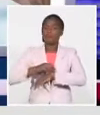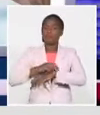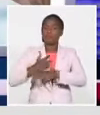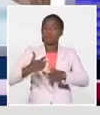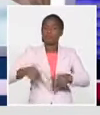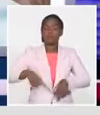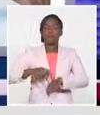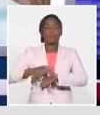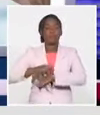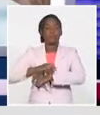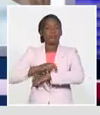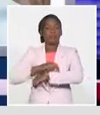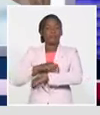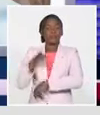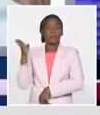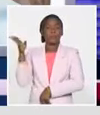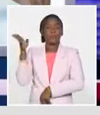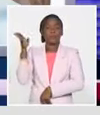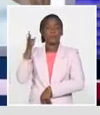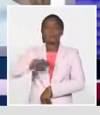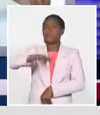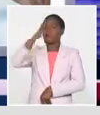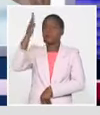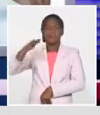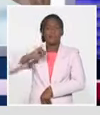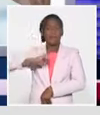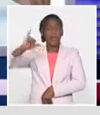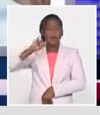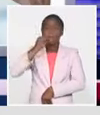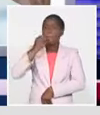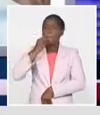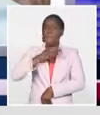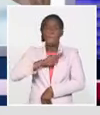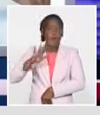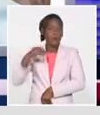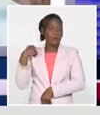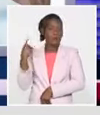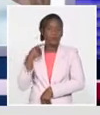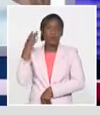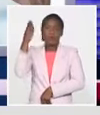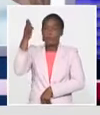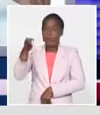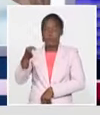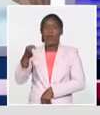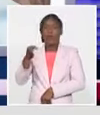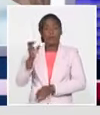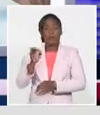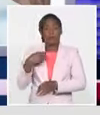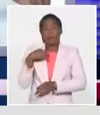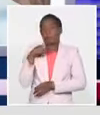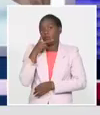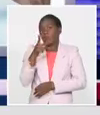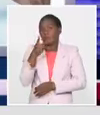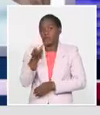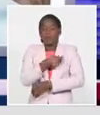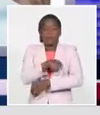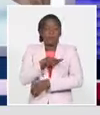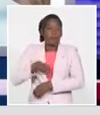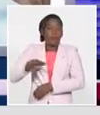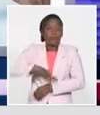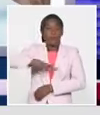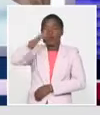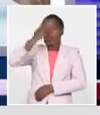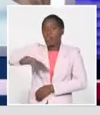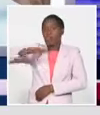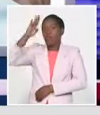de 2 a 8 grados, que eso es perfectamente posible. Podemos llevar la vacuna hasta el último rincón donde se encuentra una persona